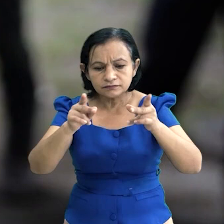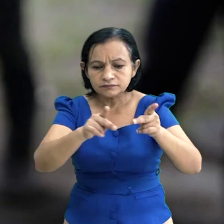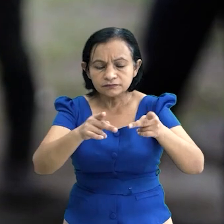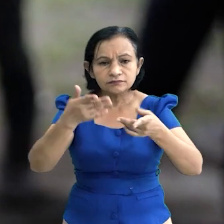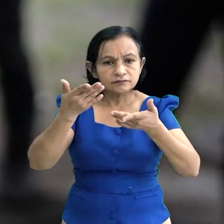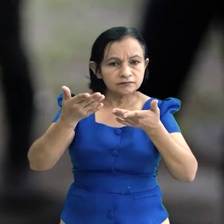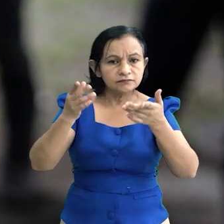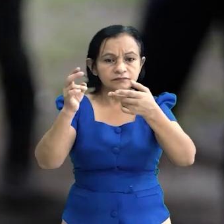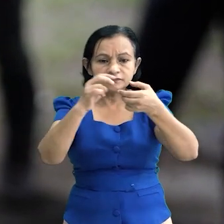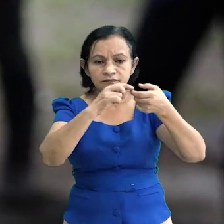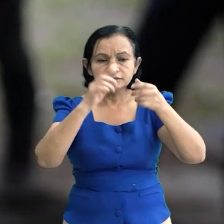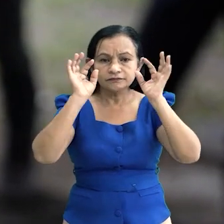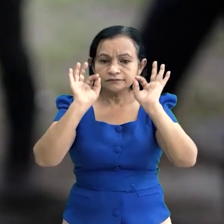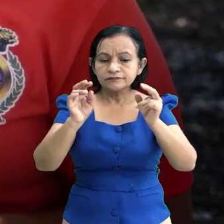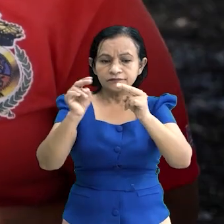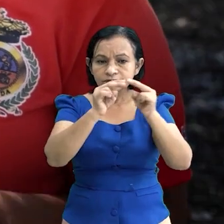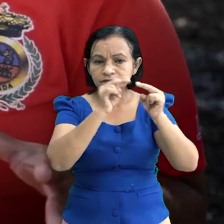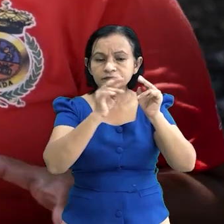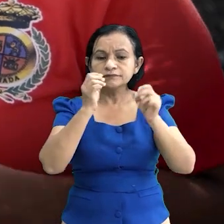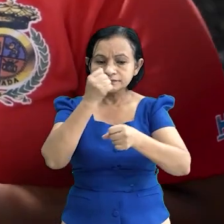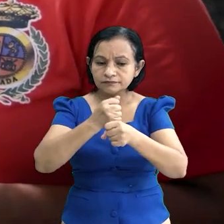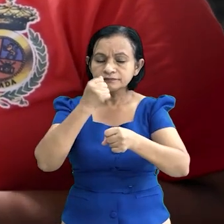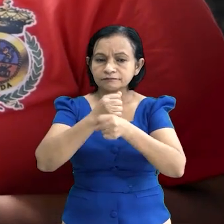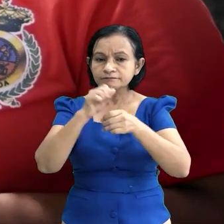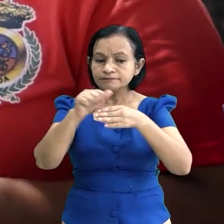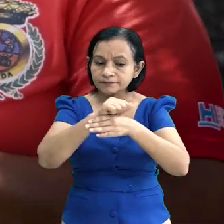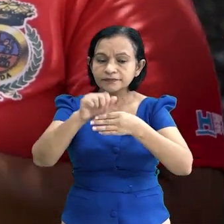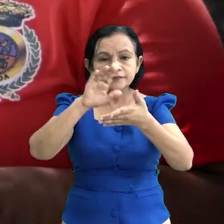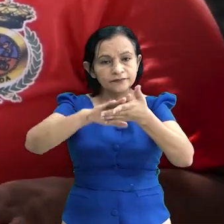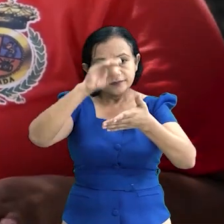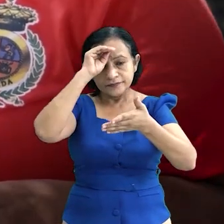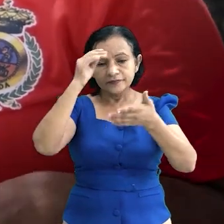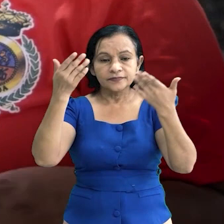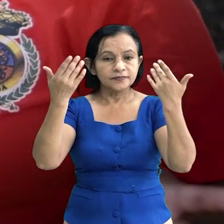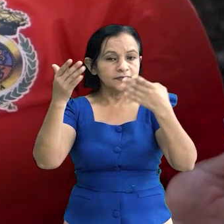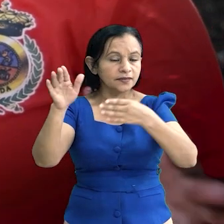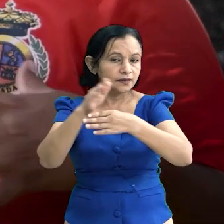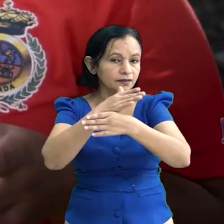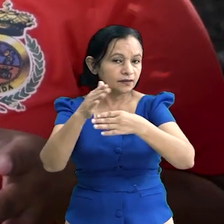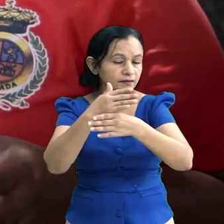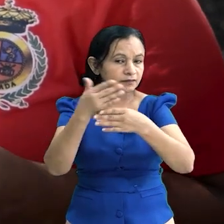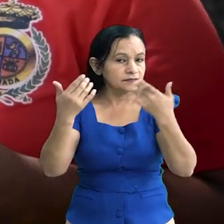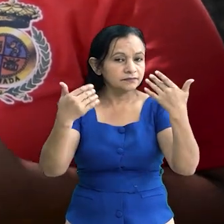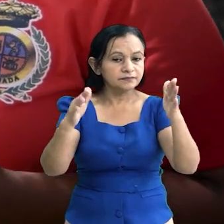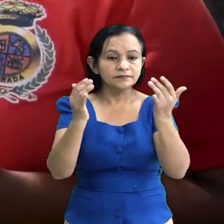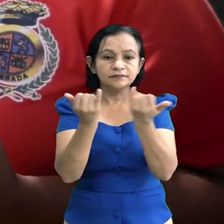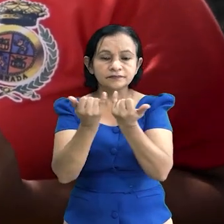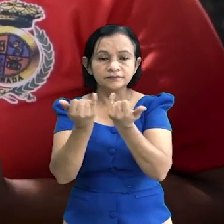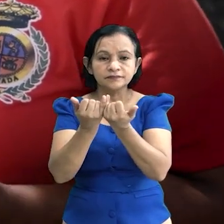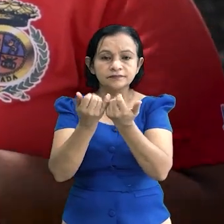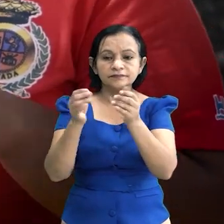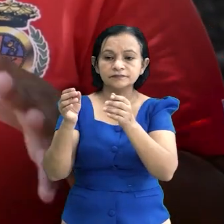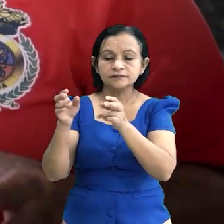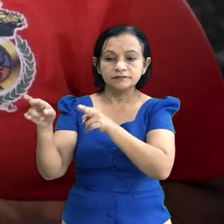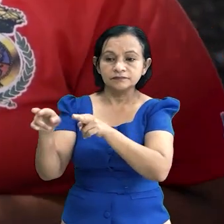hoy. Coordinamos muy bien y sabemos trabajar. Estamos preparados para cualquier tipo de... Si es este desborde de